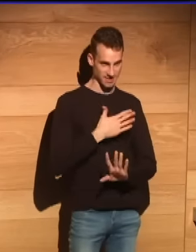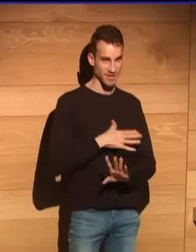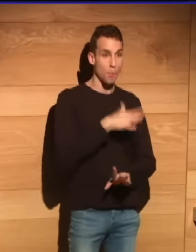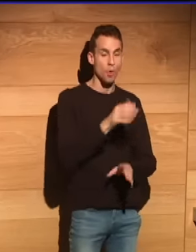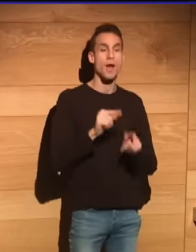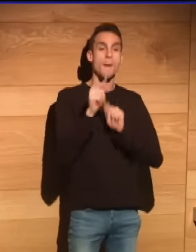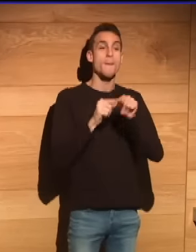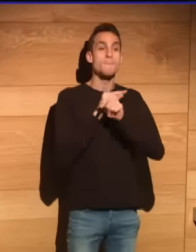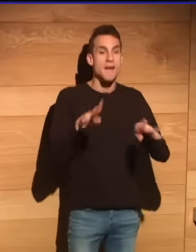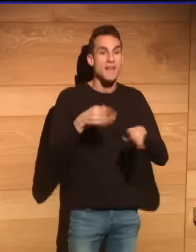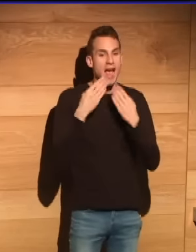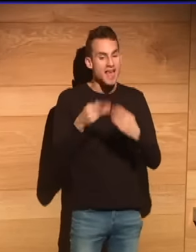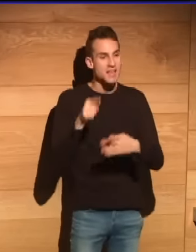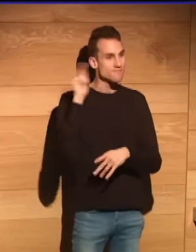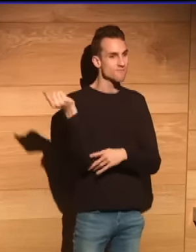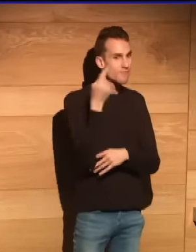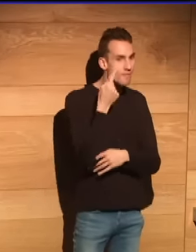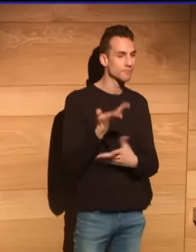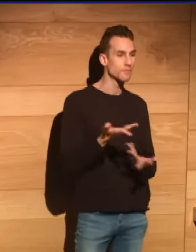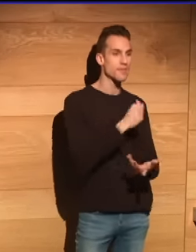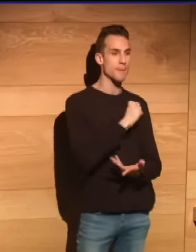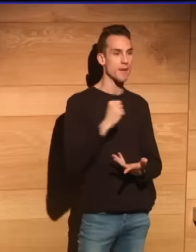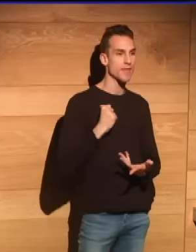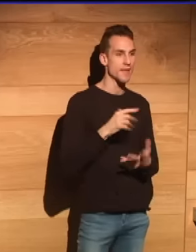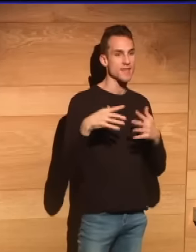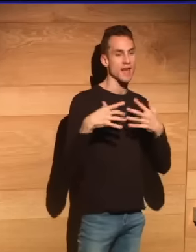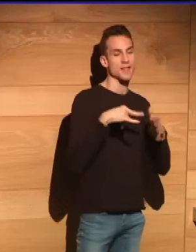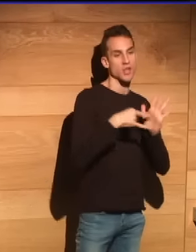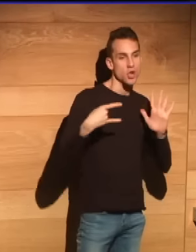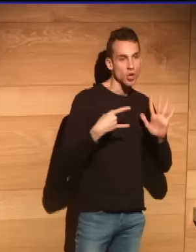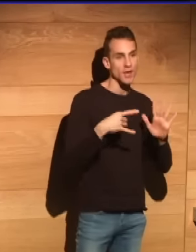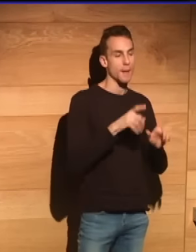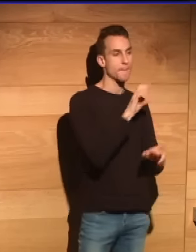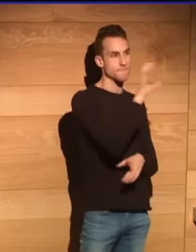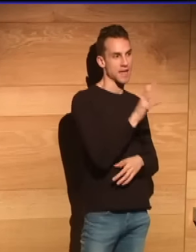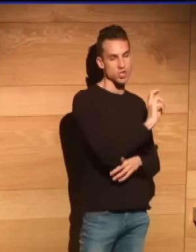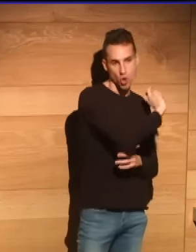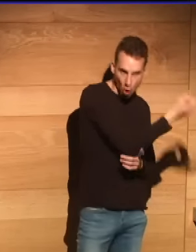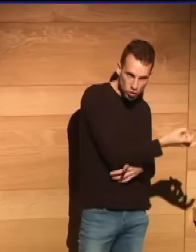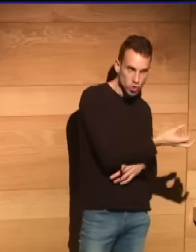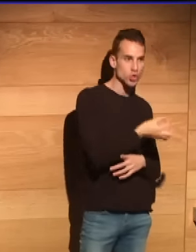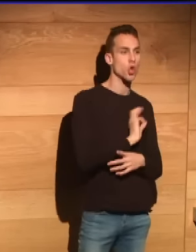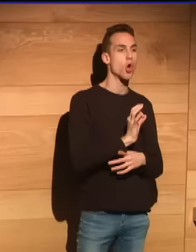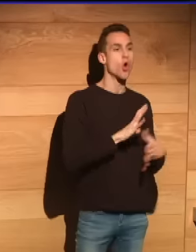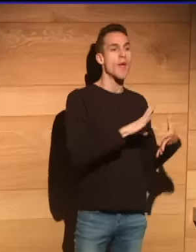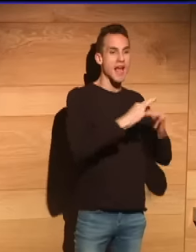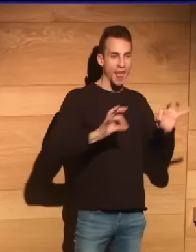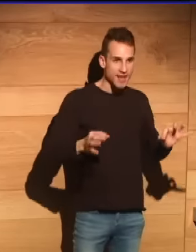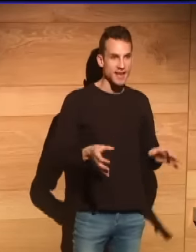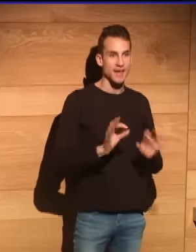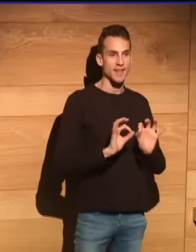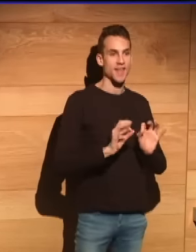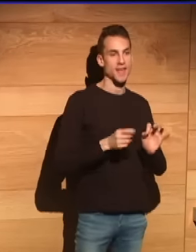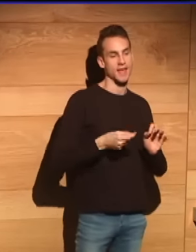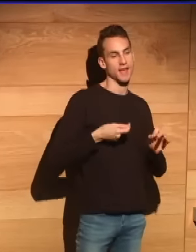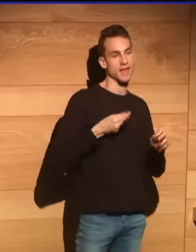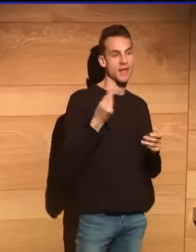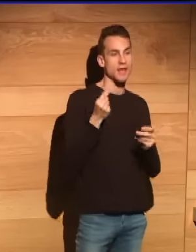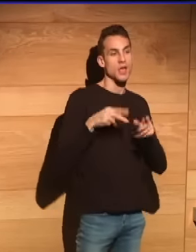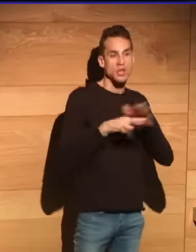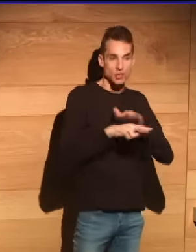manifiesto es la excesiva dependencia, por ejemplo, de tecnologías de terceros países o de cadenas de suministro globales de